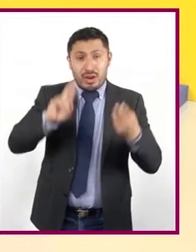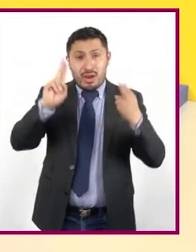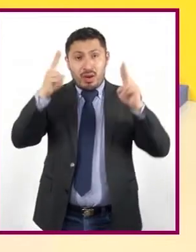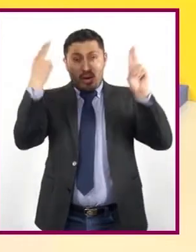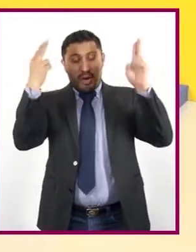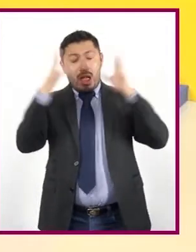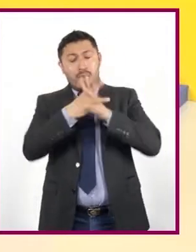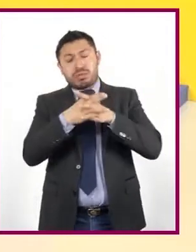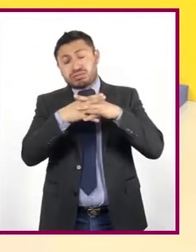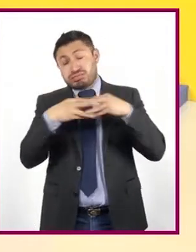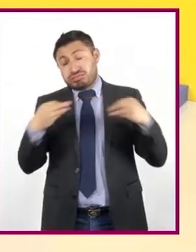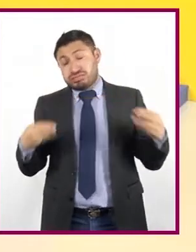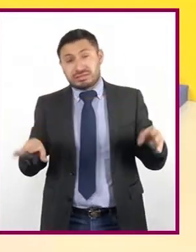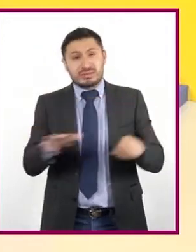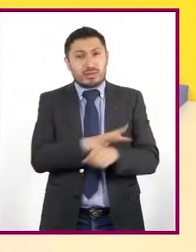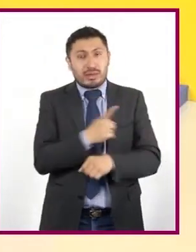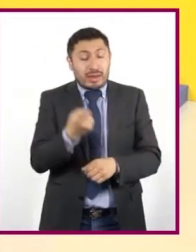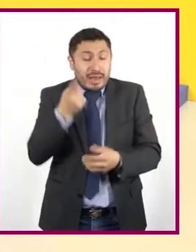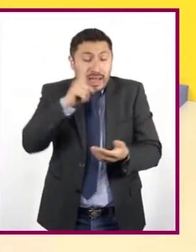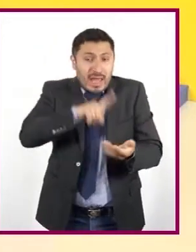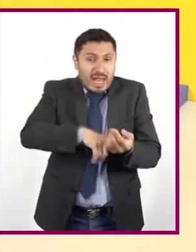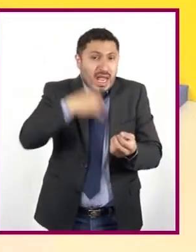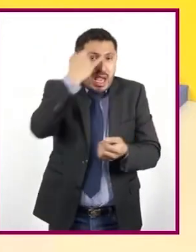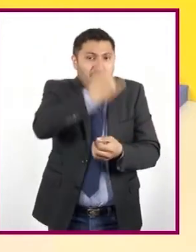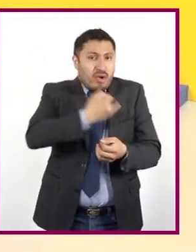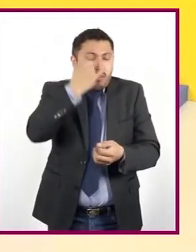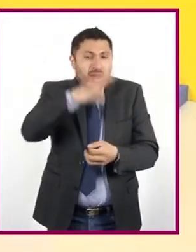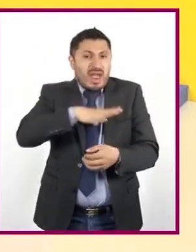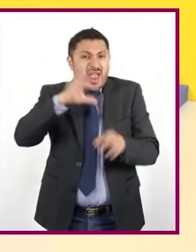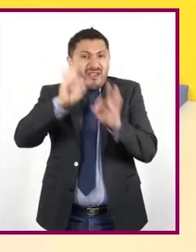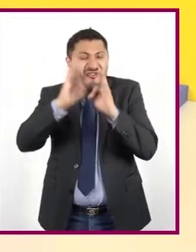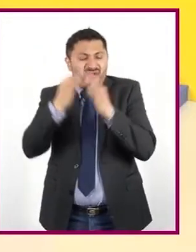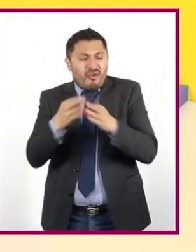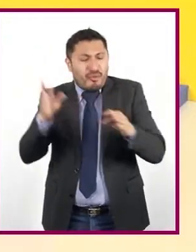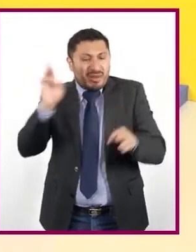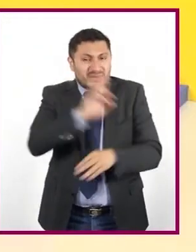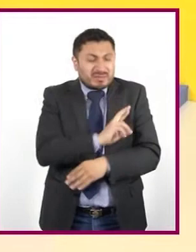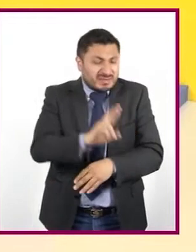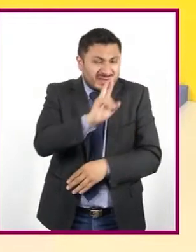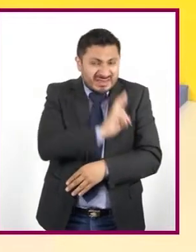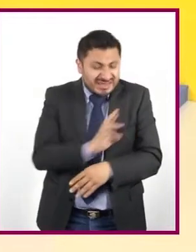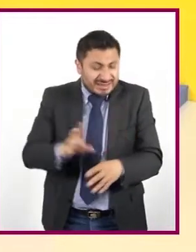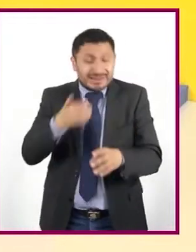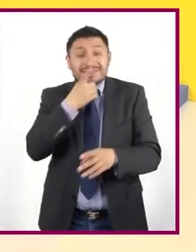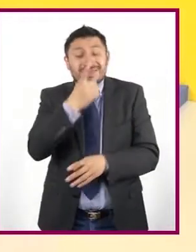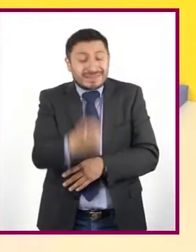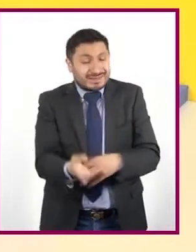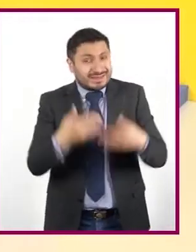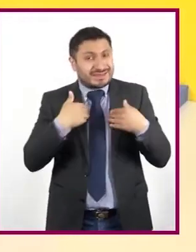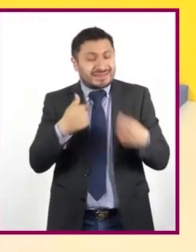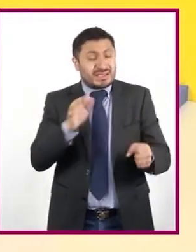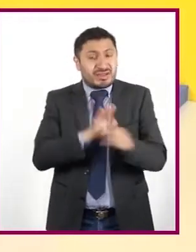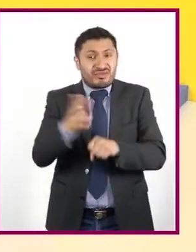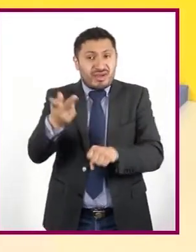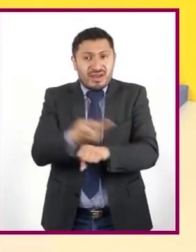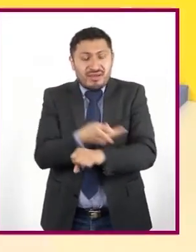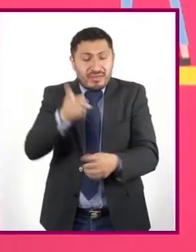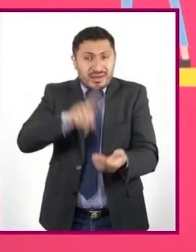entero, porque en cada idioma hay formas muy particulares de nombrar y comprender lo que pasa en la